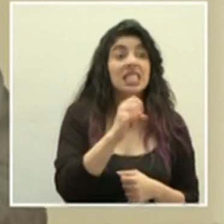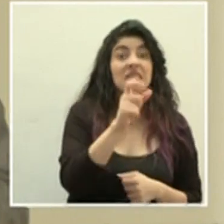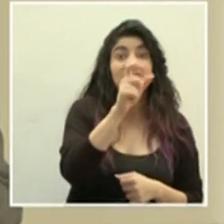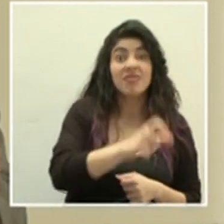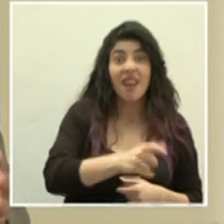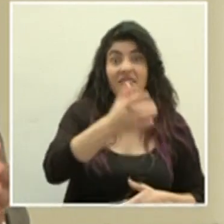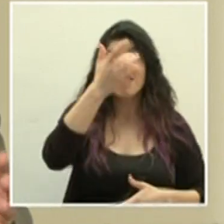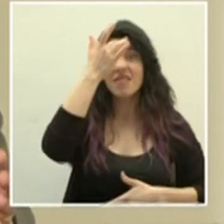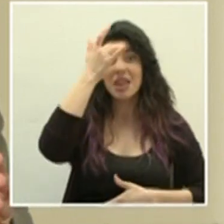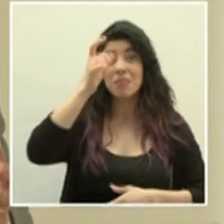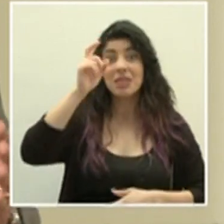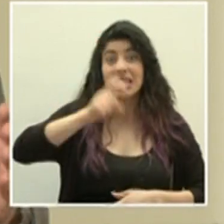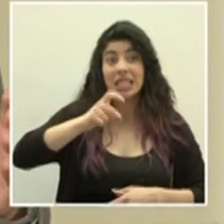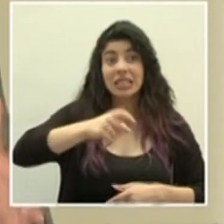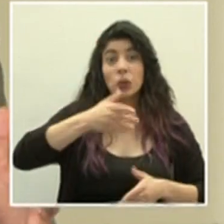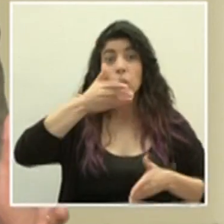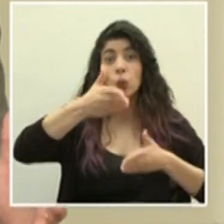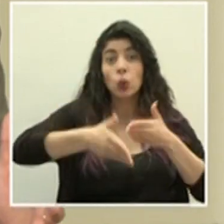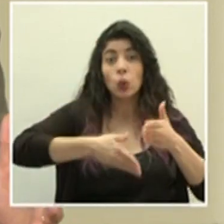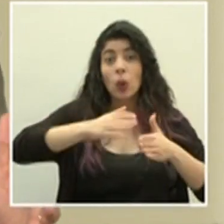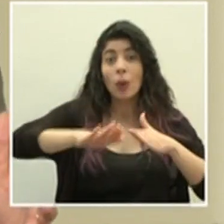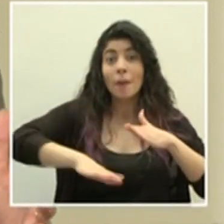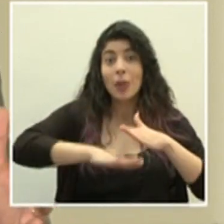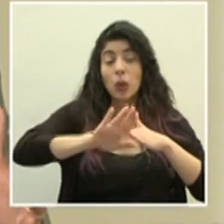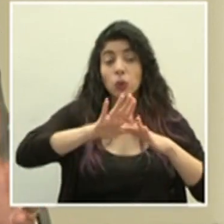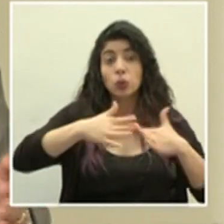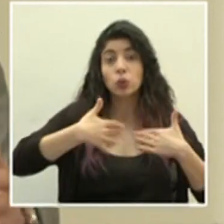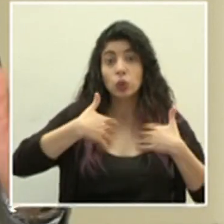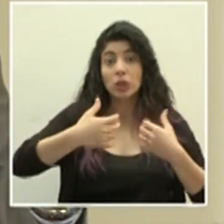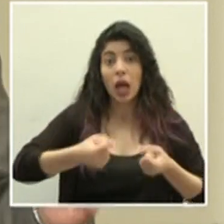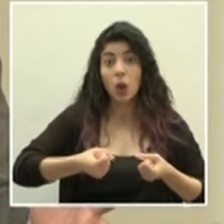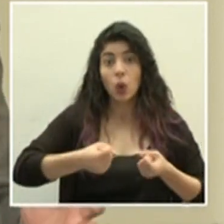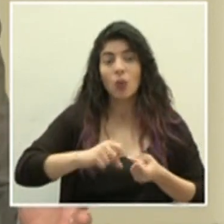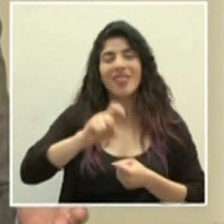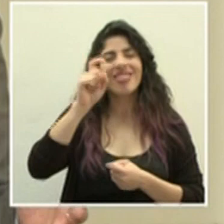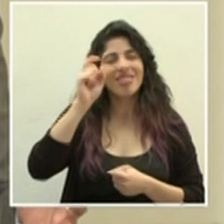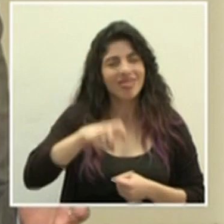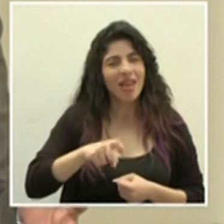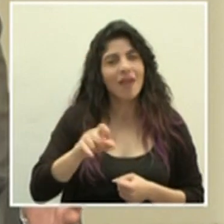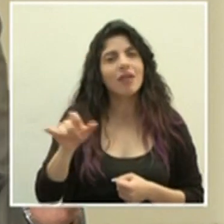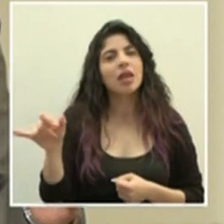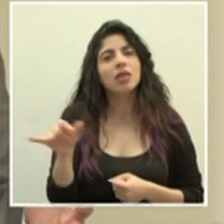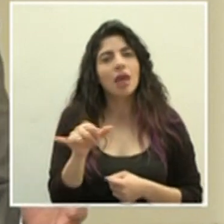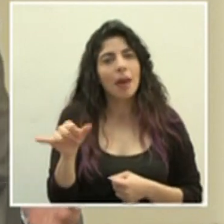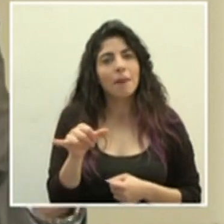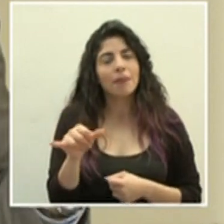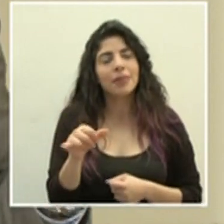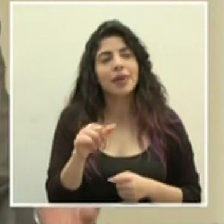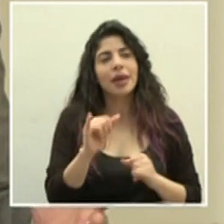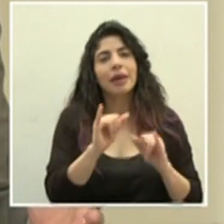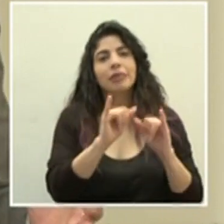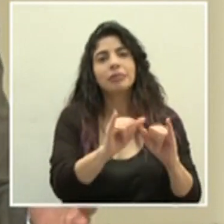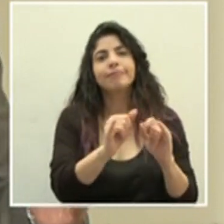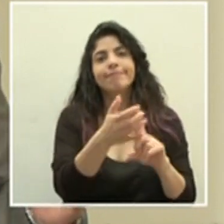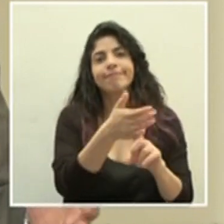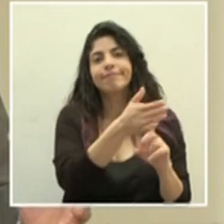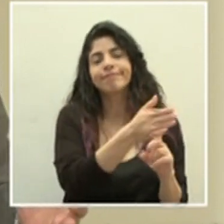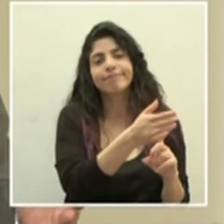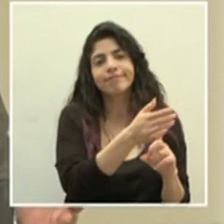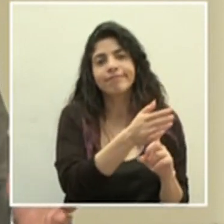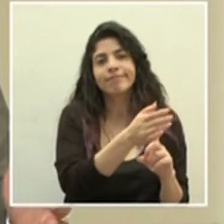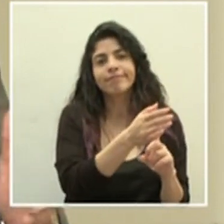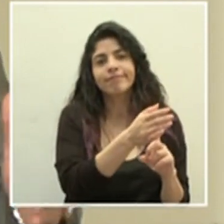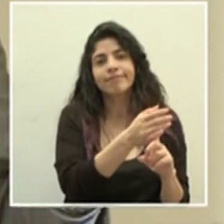que requieran un cuidado básico de su salud, deben hacer también su periodo de contención y